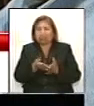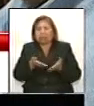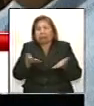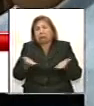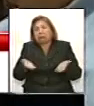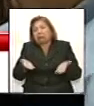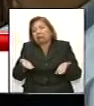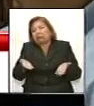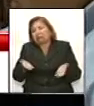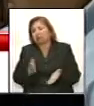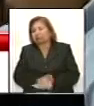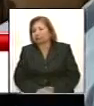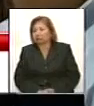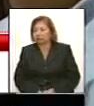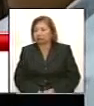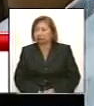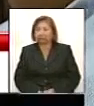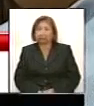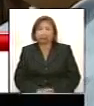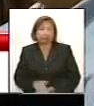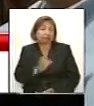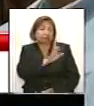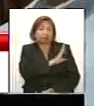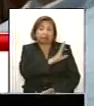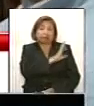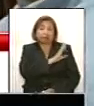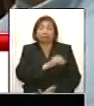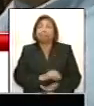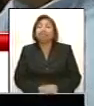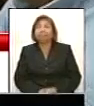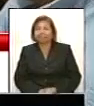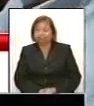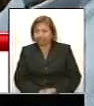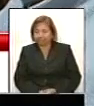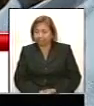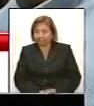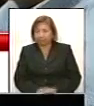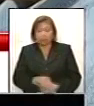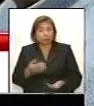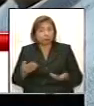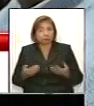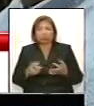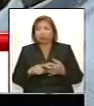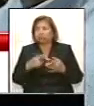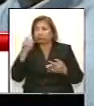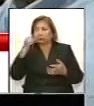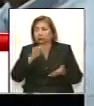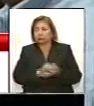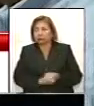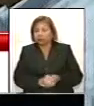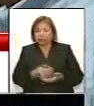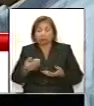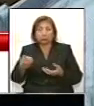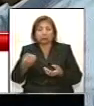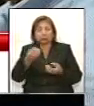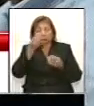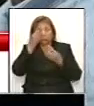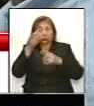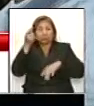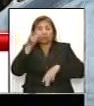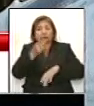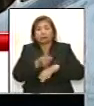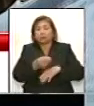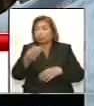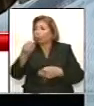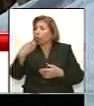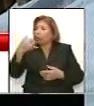es a la fiscalía, ¿no? Los llevamos en tal caso a la fiscalía para que puedan ingresar su denuncia, o en tal caso nos